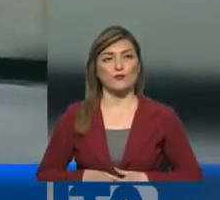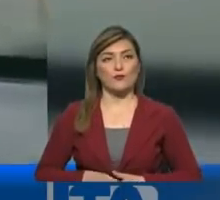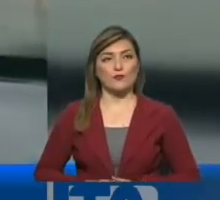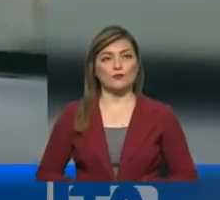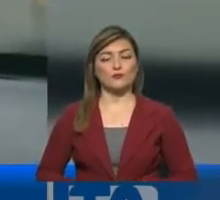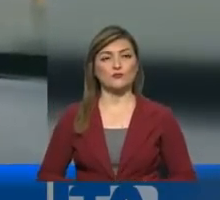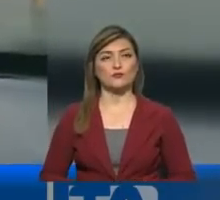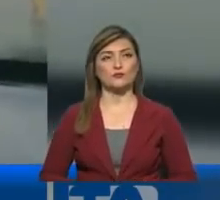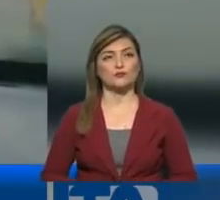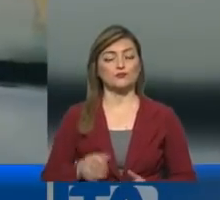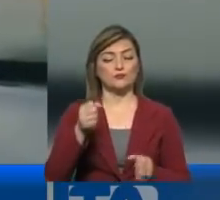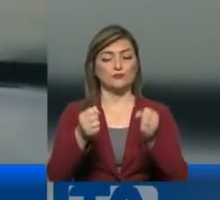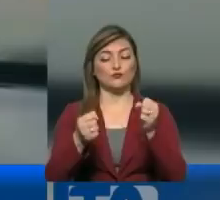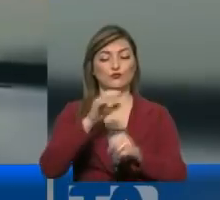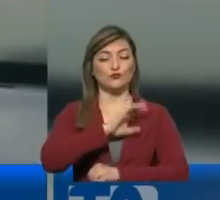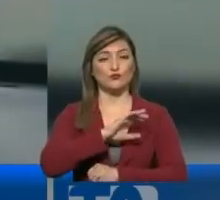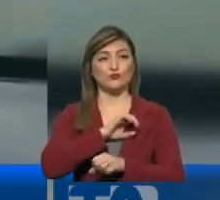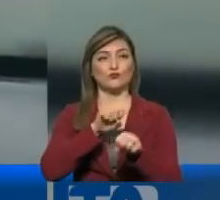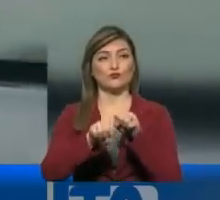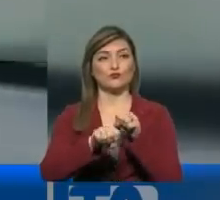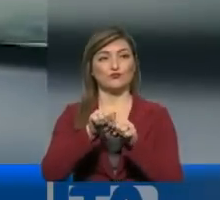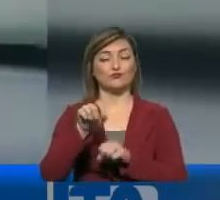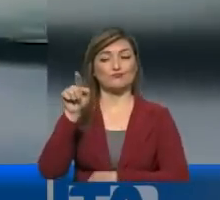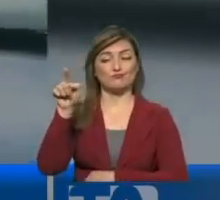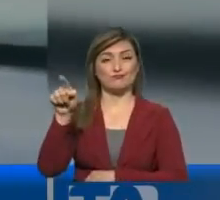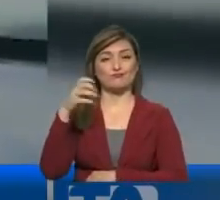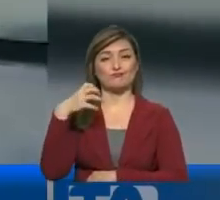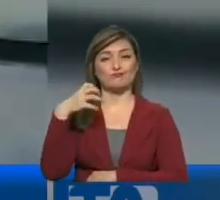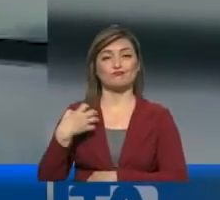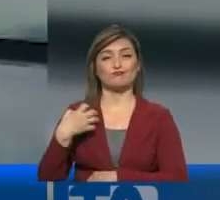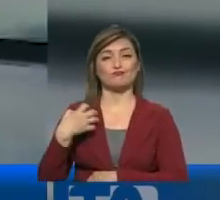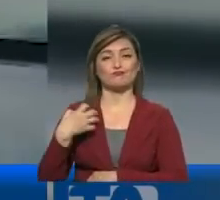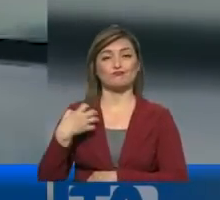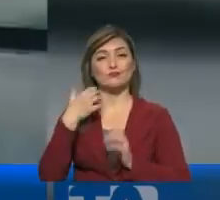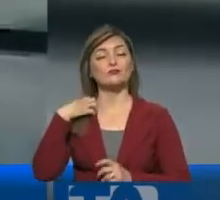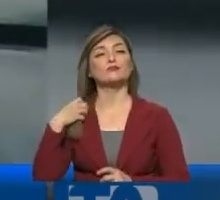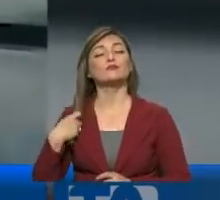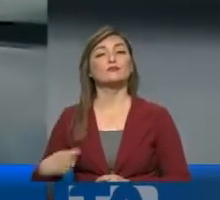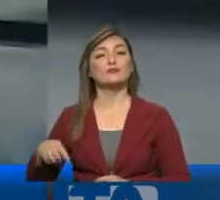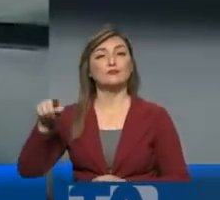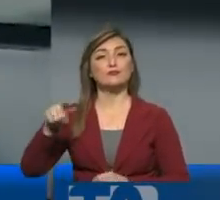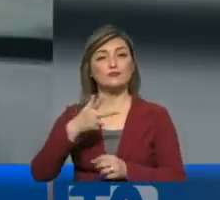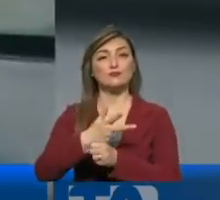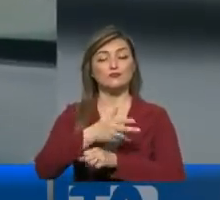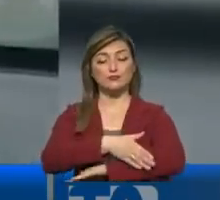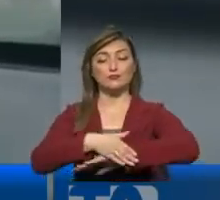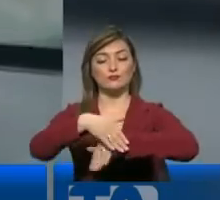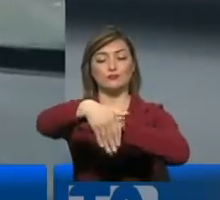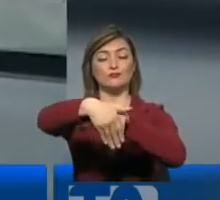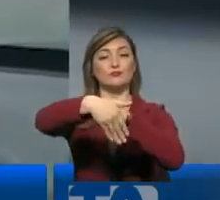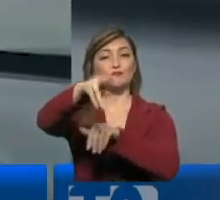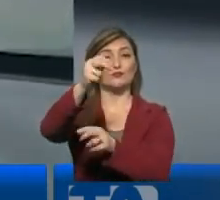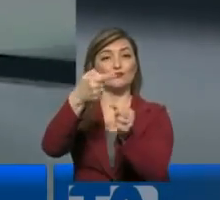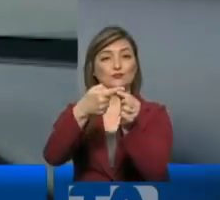El mal estado de vehículos municipales es una queja recurrente en nuestros canales de denuncia. Fue captado en la calle Machala, en el